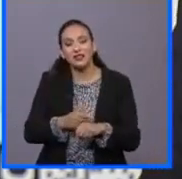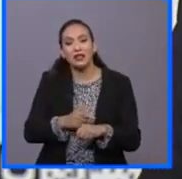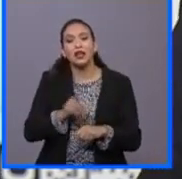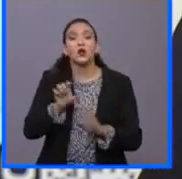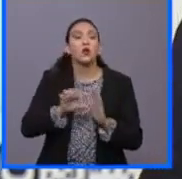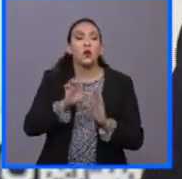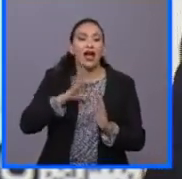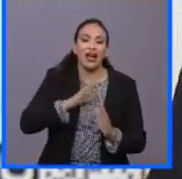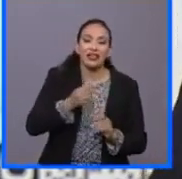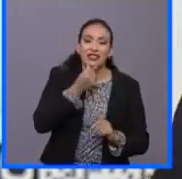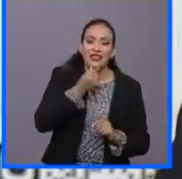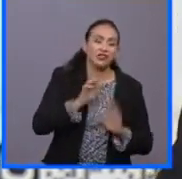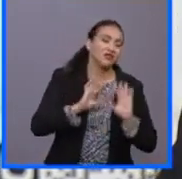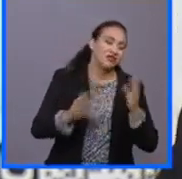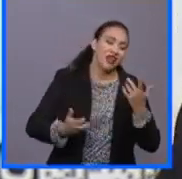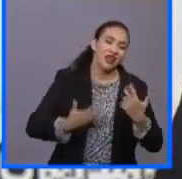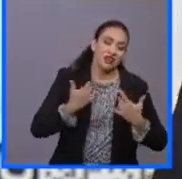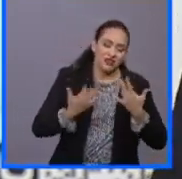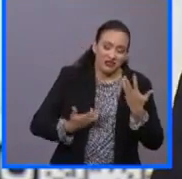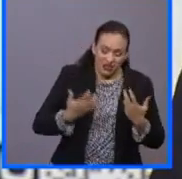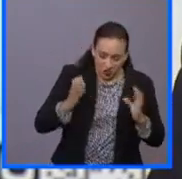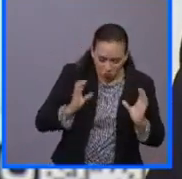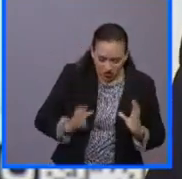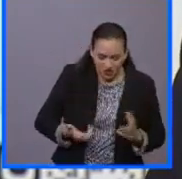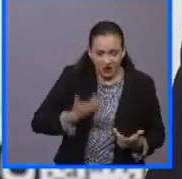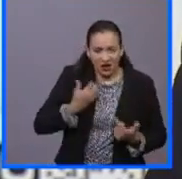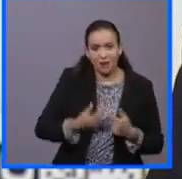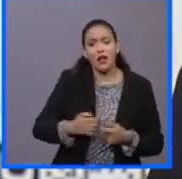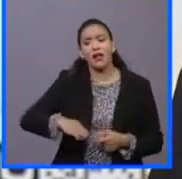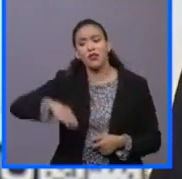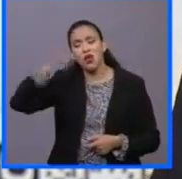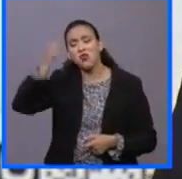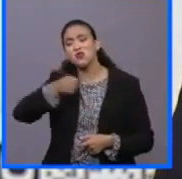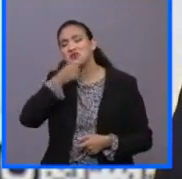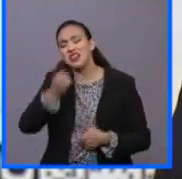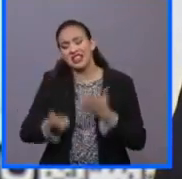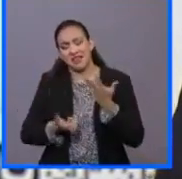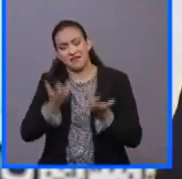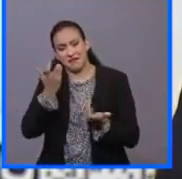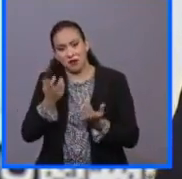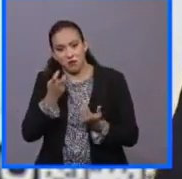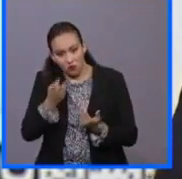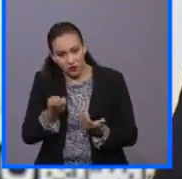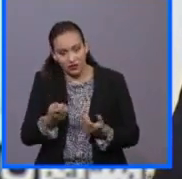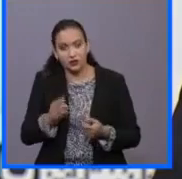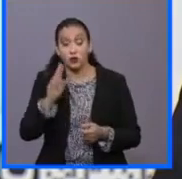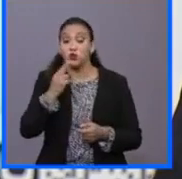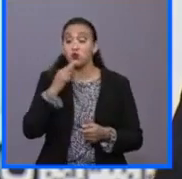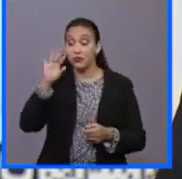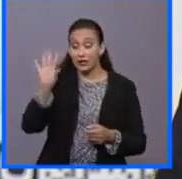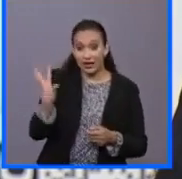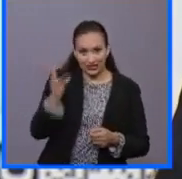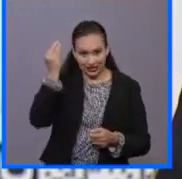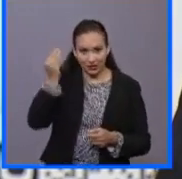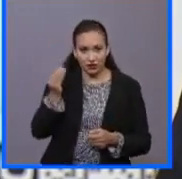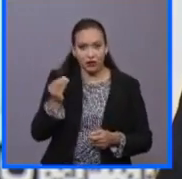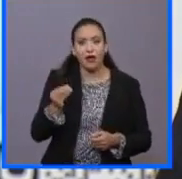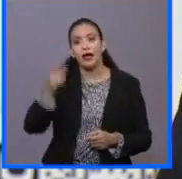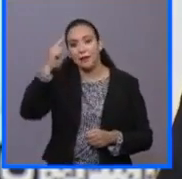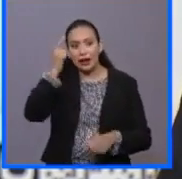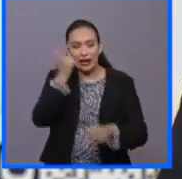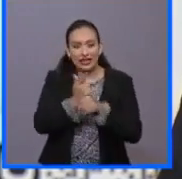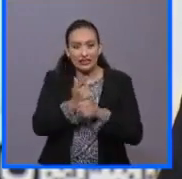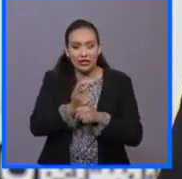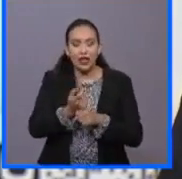niño quemado, un adulto mayor quemado. Asimismo, destacaron que el uso de tecnología como sistemas automatizados de